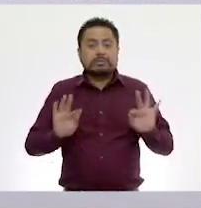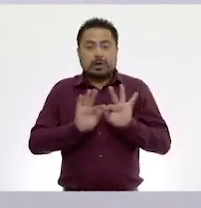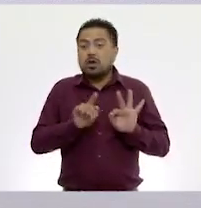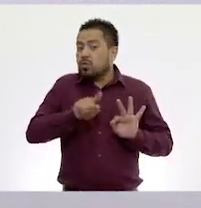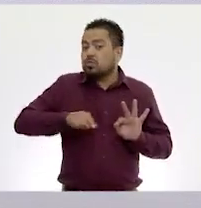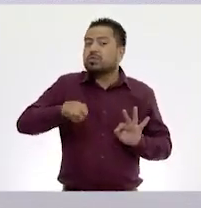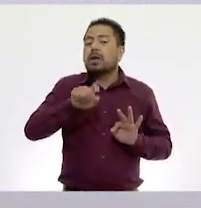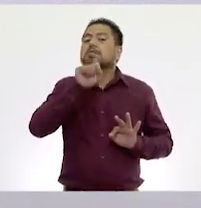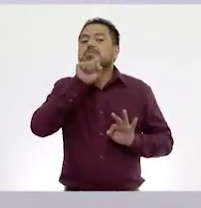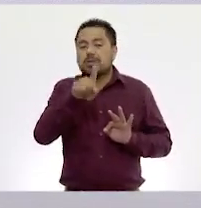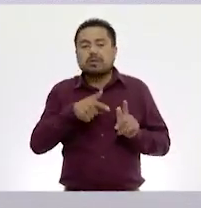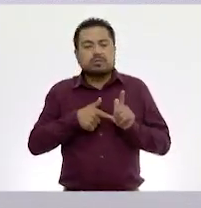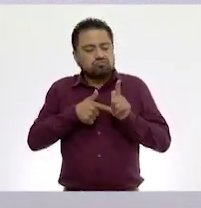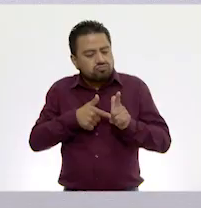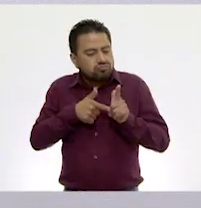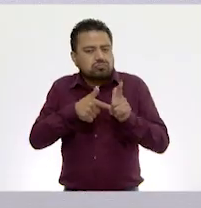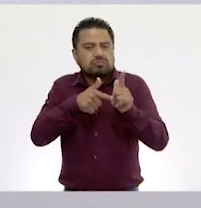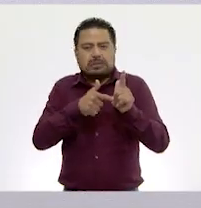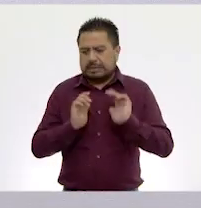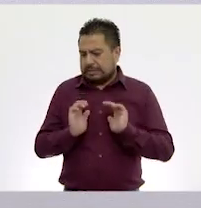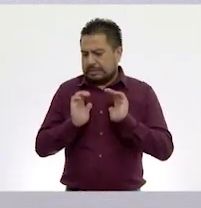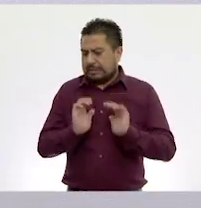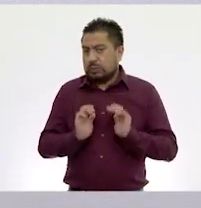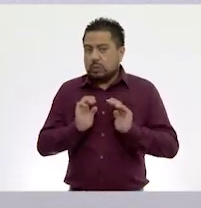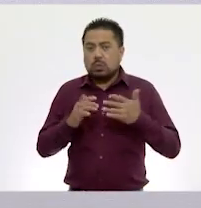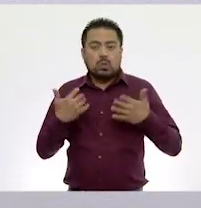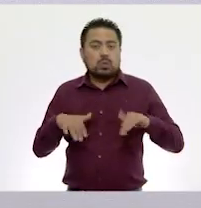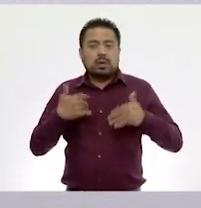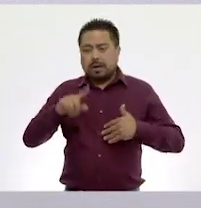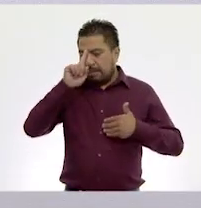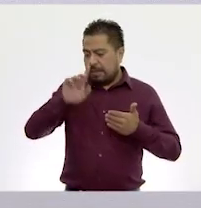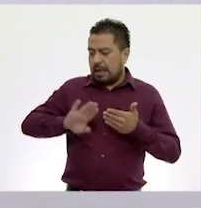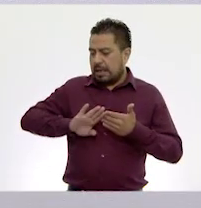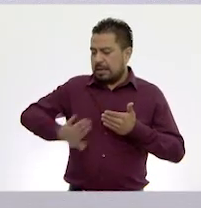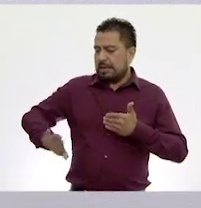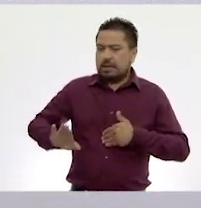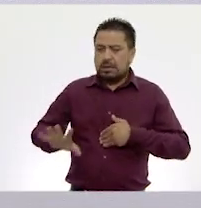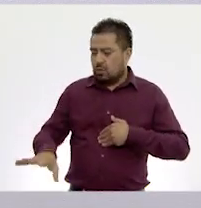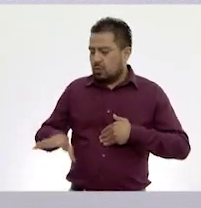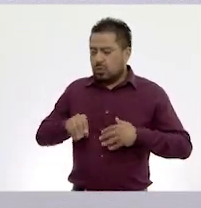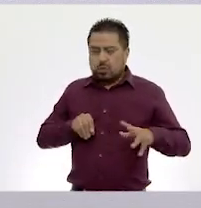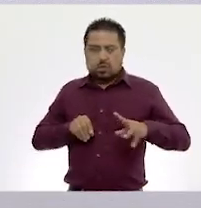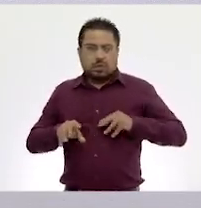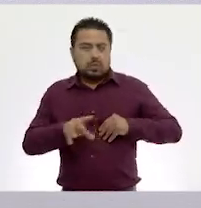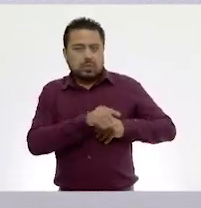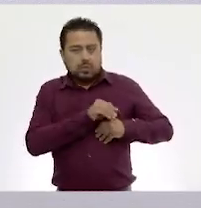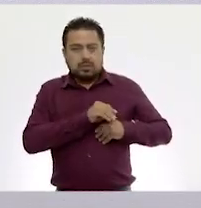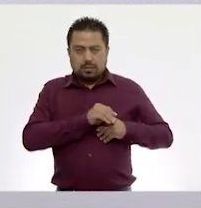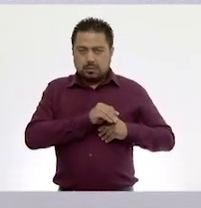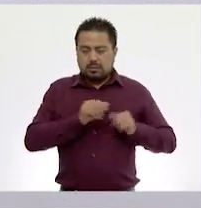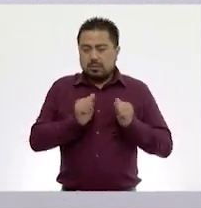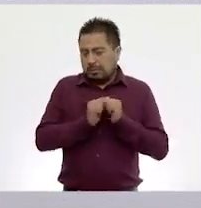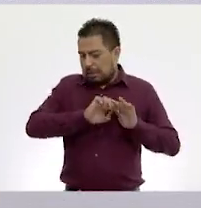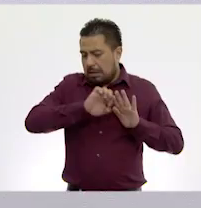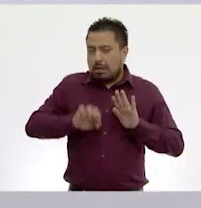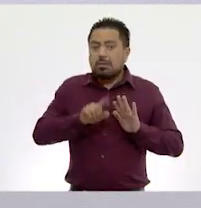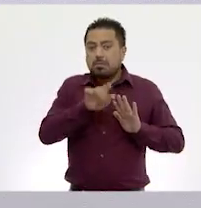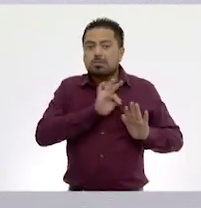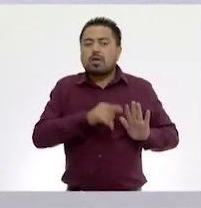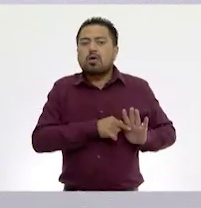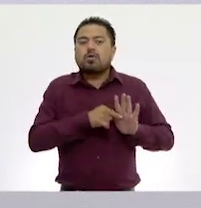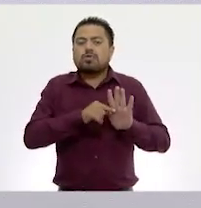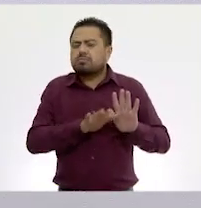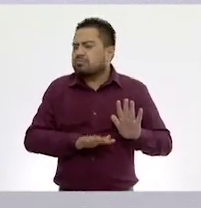que ustedes también continúen con las medidas de higiene para evitar contagios. Y así, con su ejemplo, mostrar a